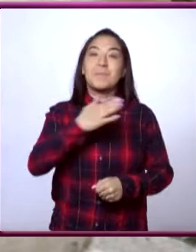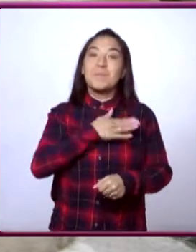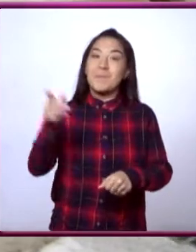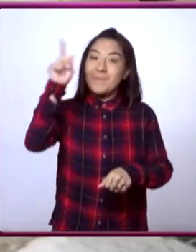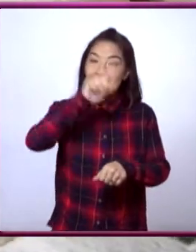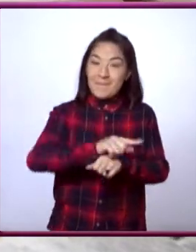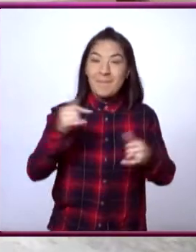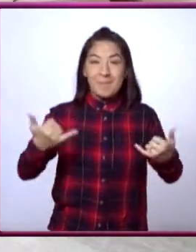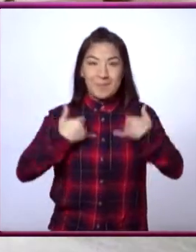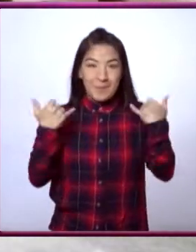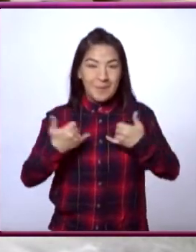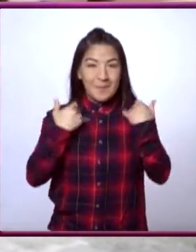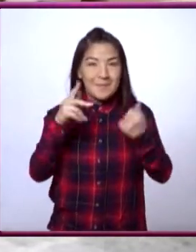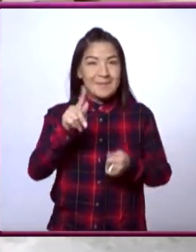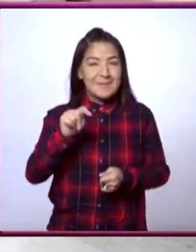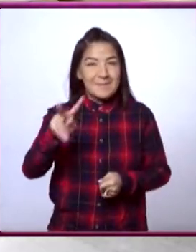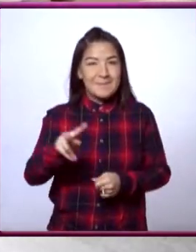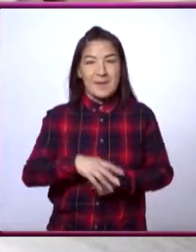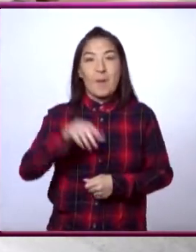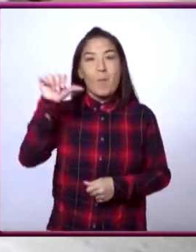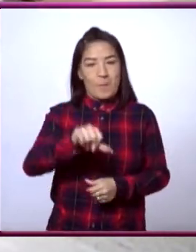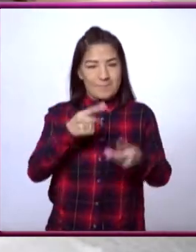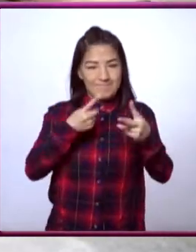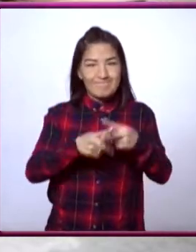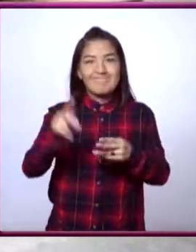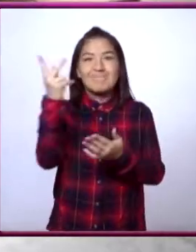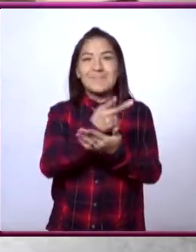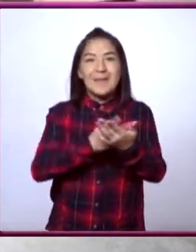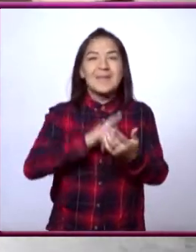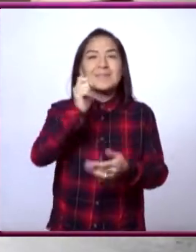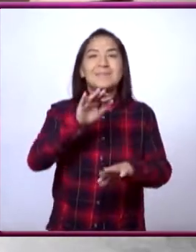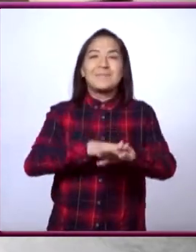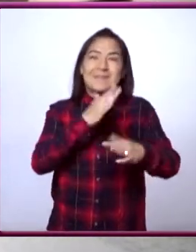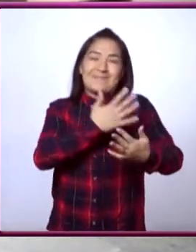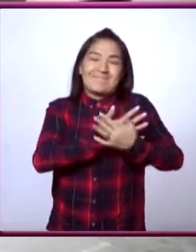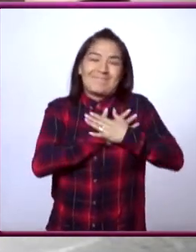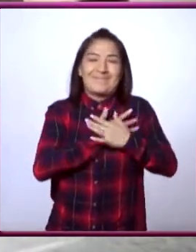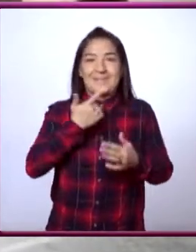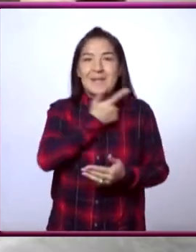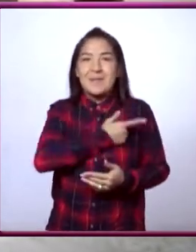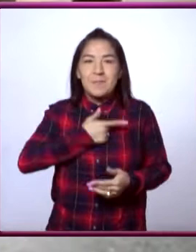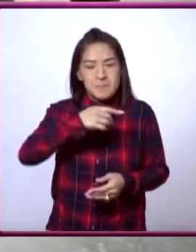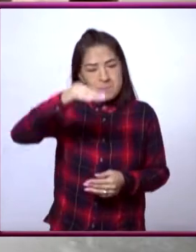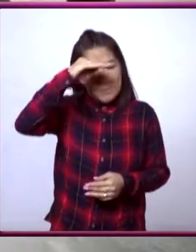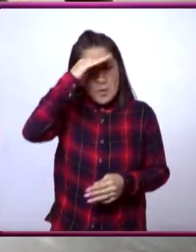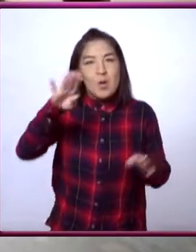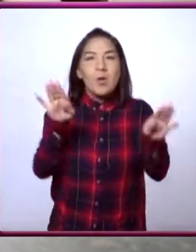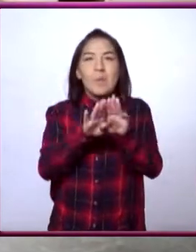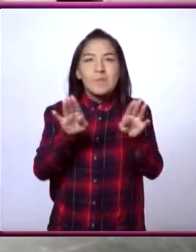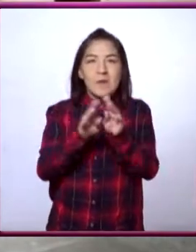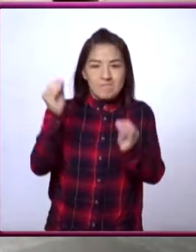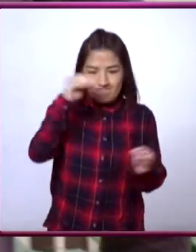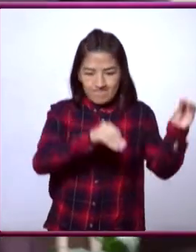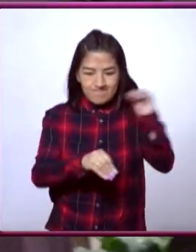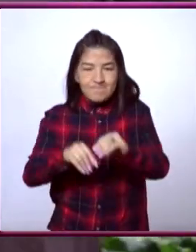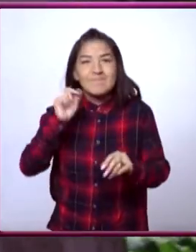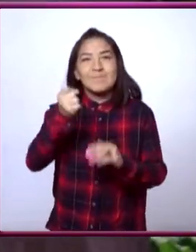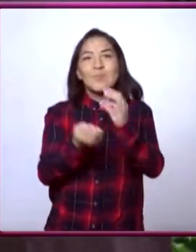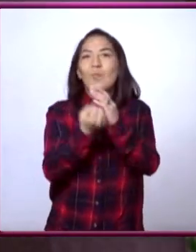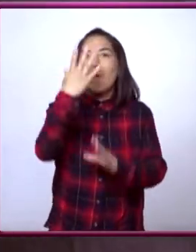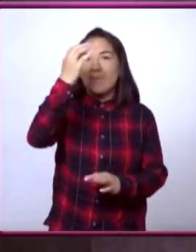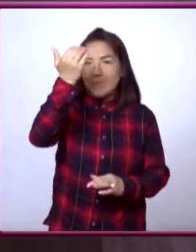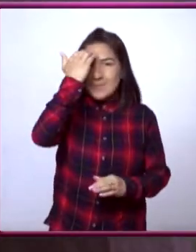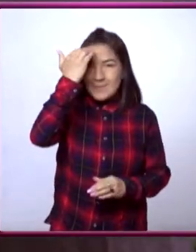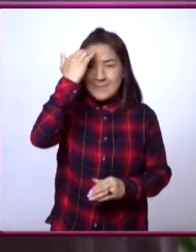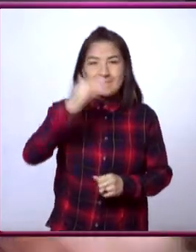y señores, jóvenes en TV. Ya iniciamos este programa lleno de pasión por la reflexión y la construcción de conocimiento. De